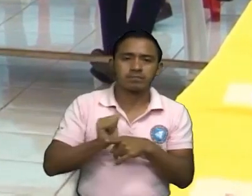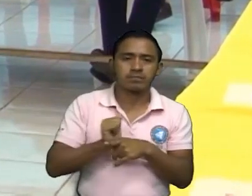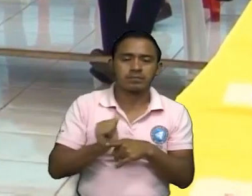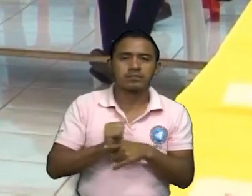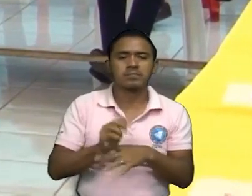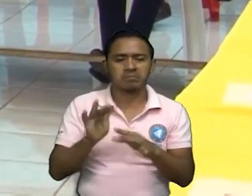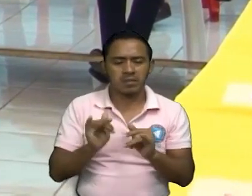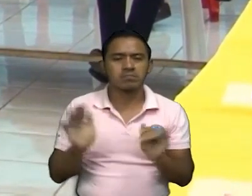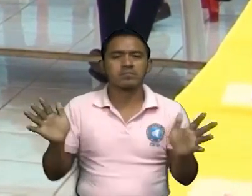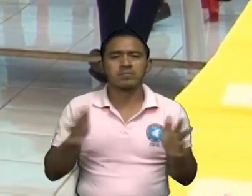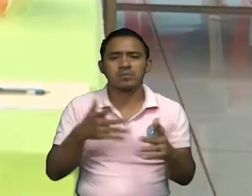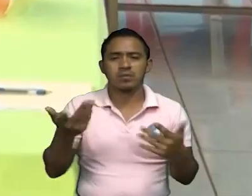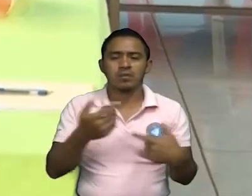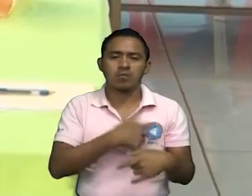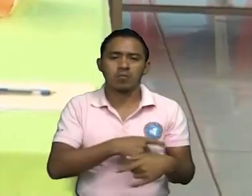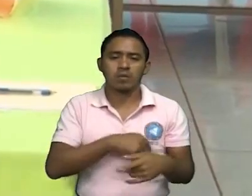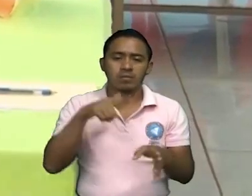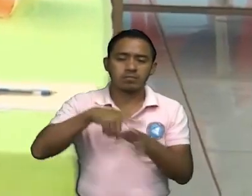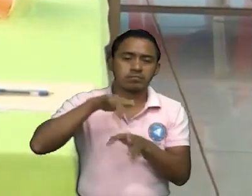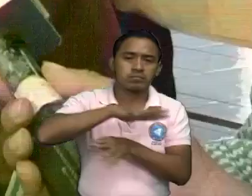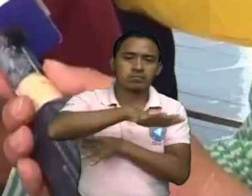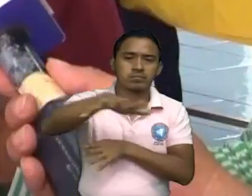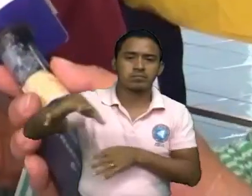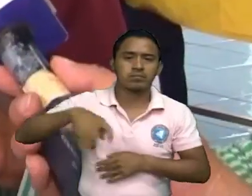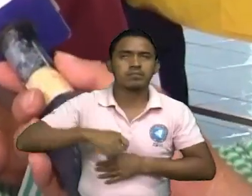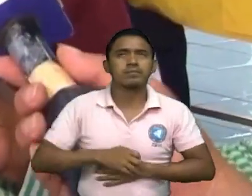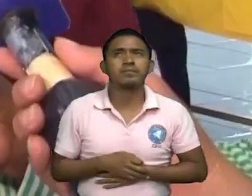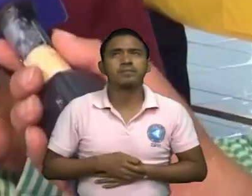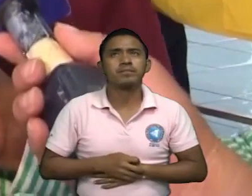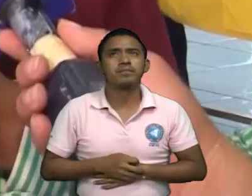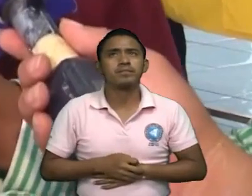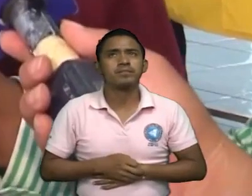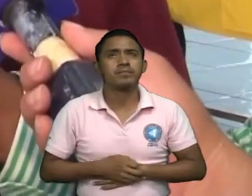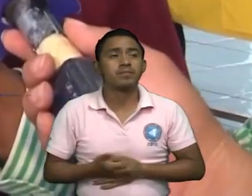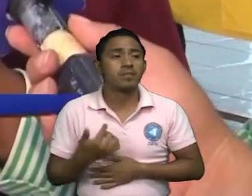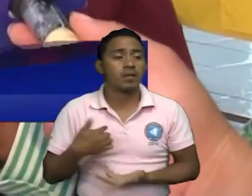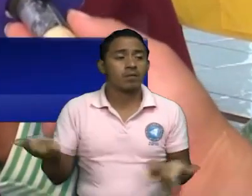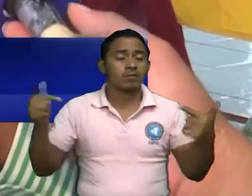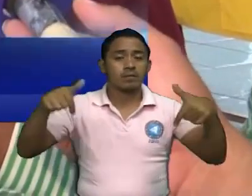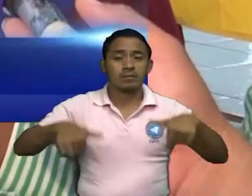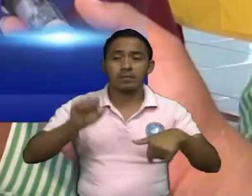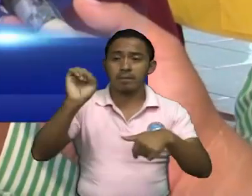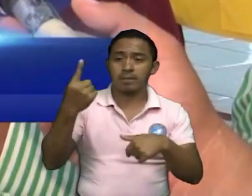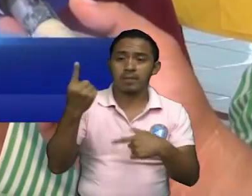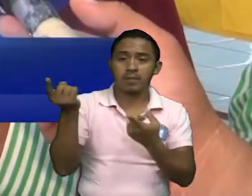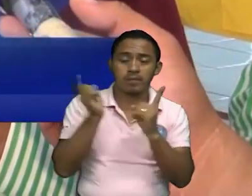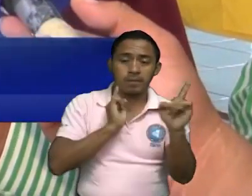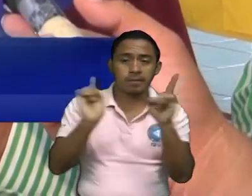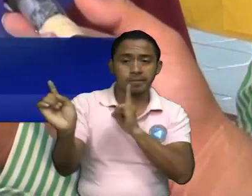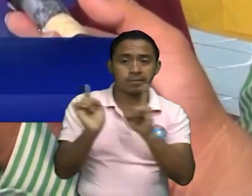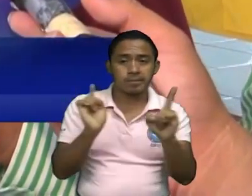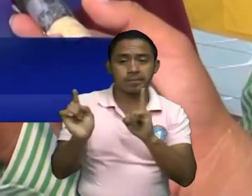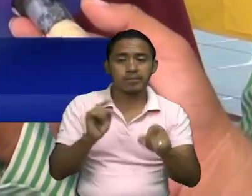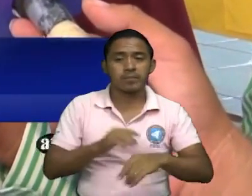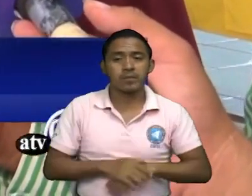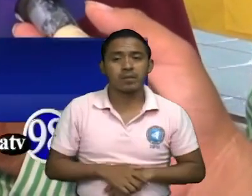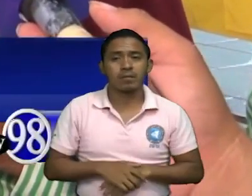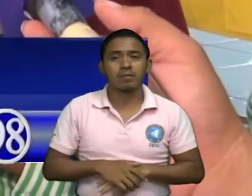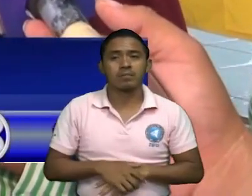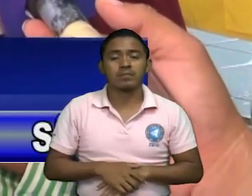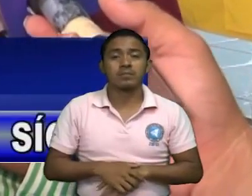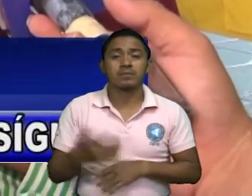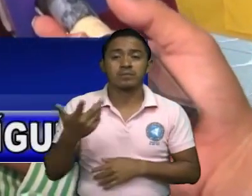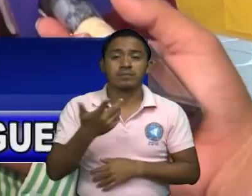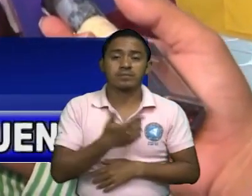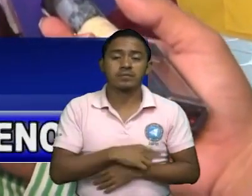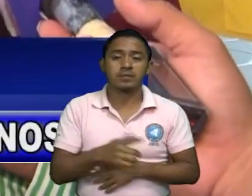terreno en escuelas rurales del país. El día de hoy estamos haciendo el primer certamen para la